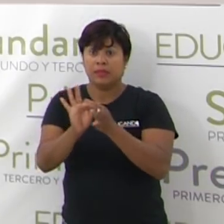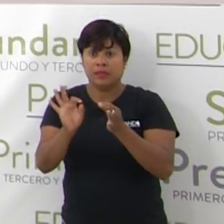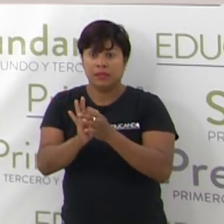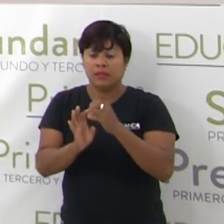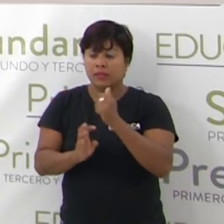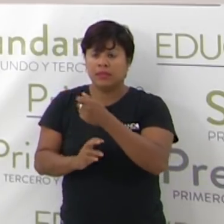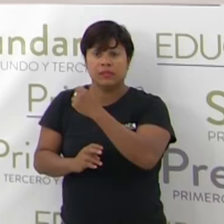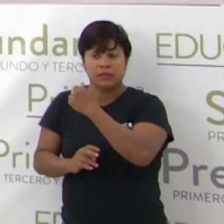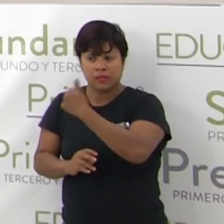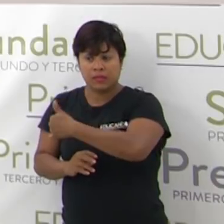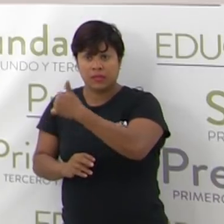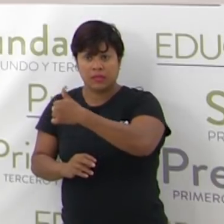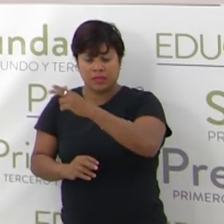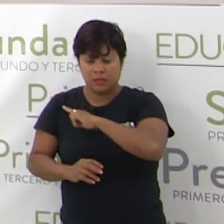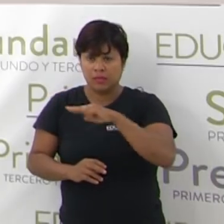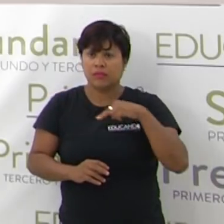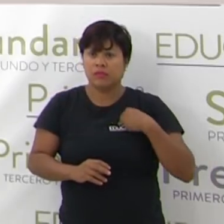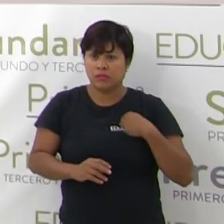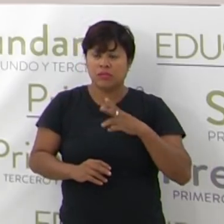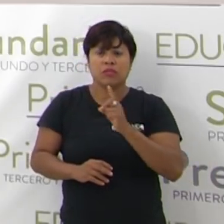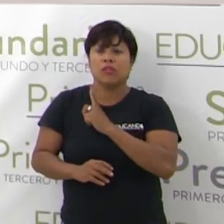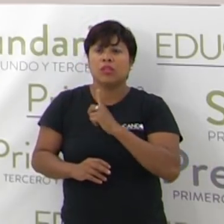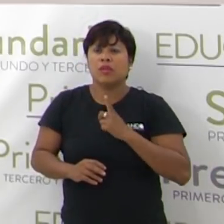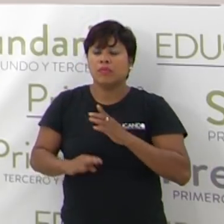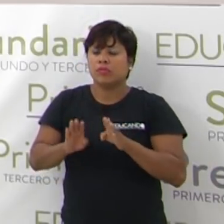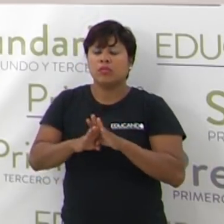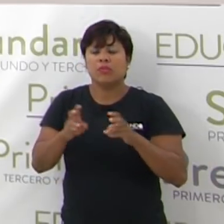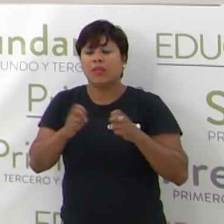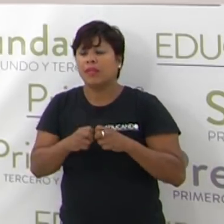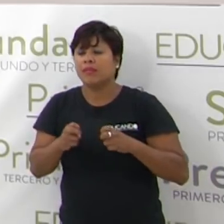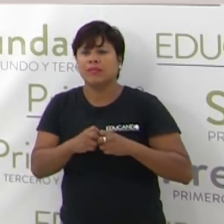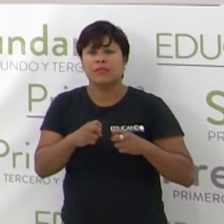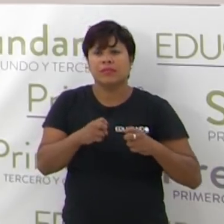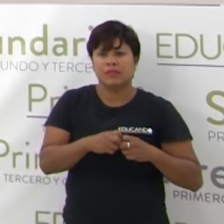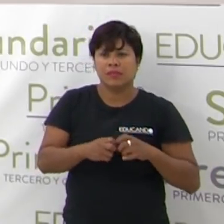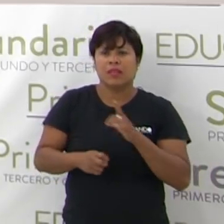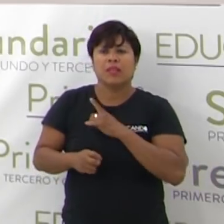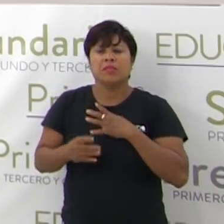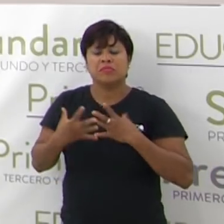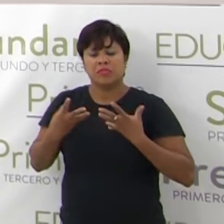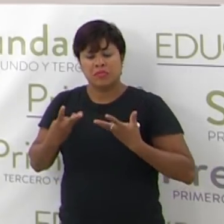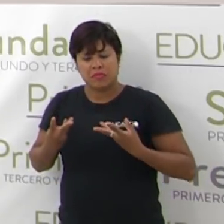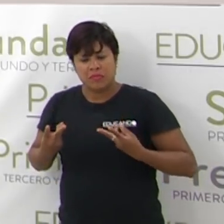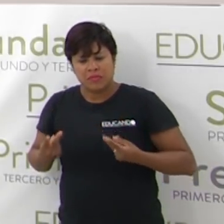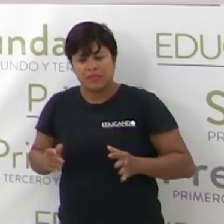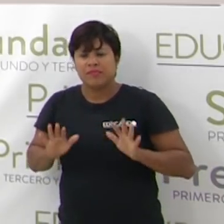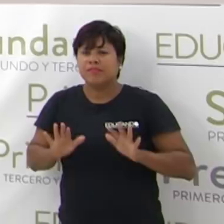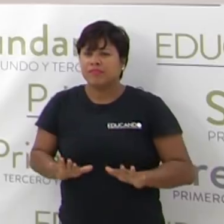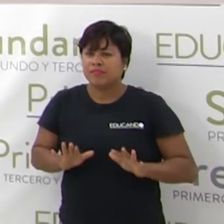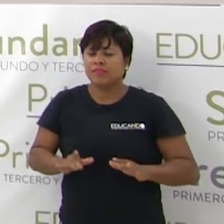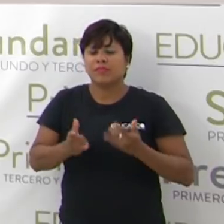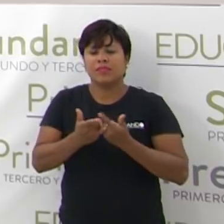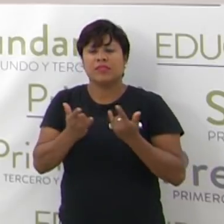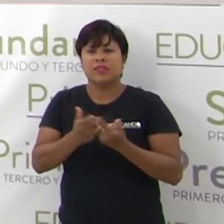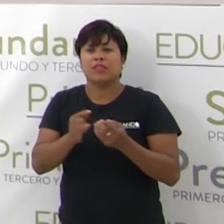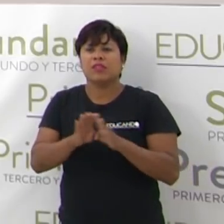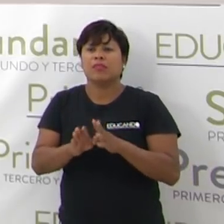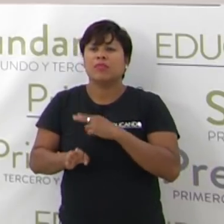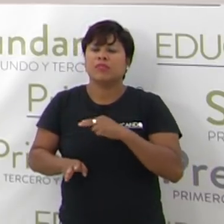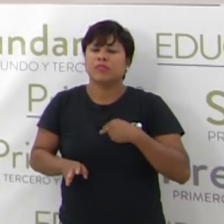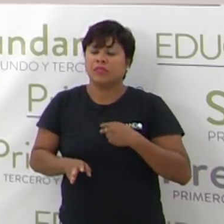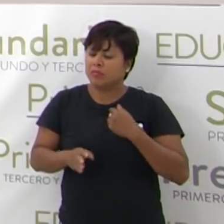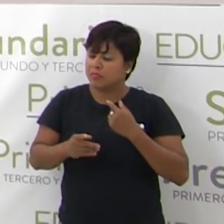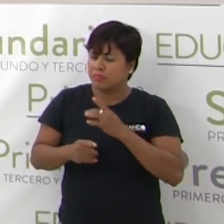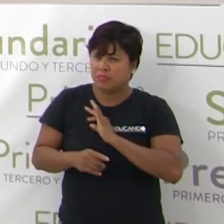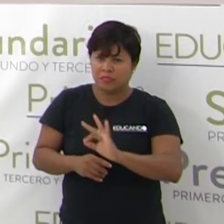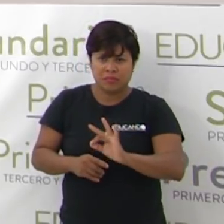propia, es de cada uno de nosotros, no tenemos que ponernos nerviosos, tenemos que relajarnos y contar las historias como a nosotros nos salga,